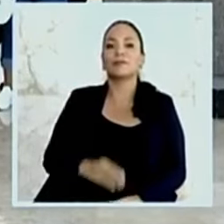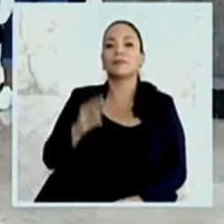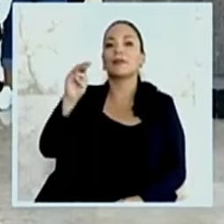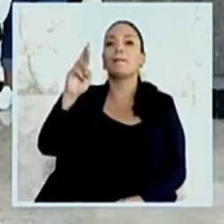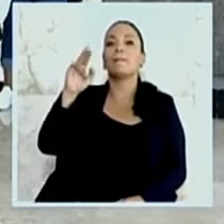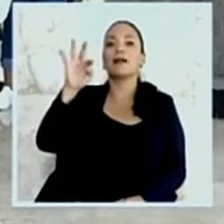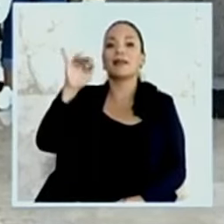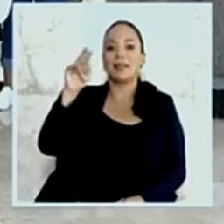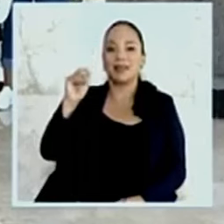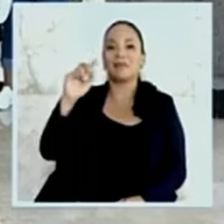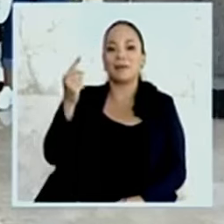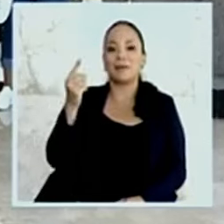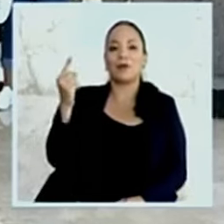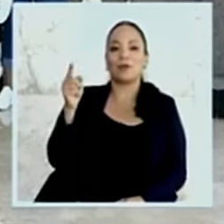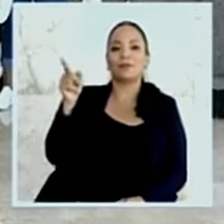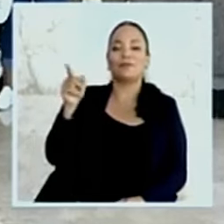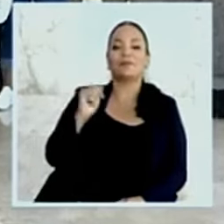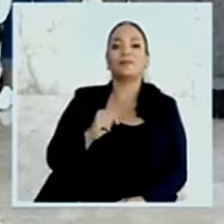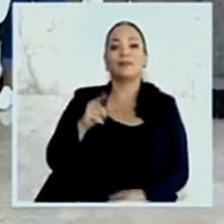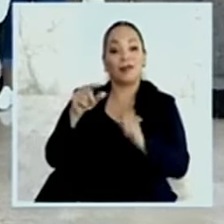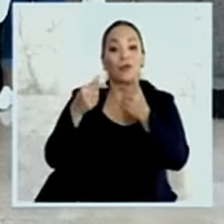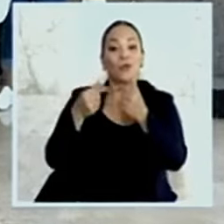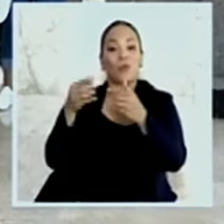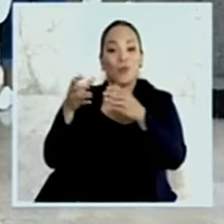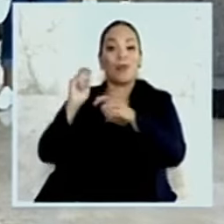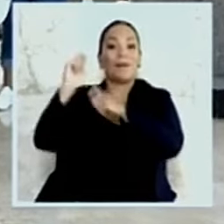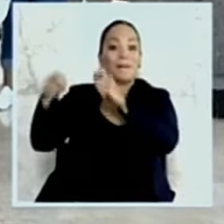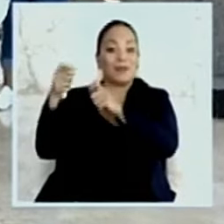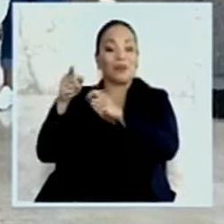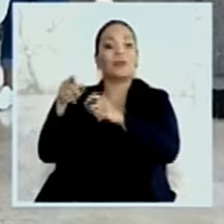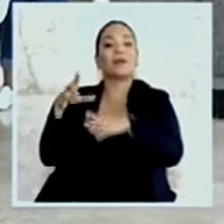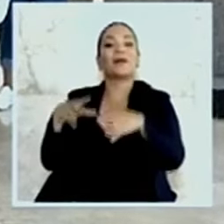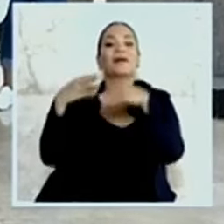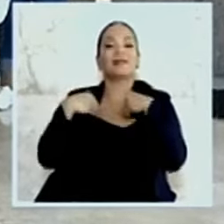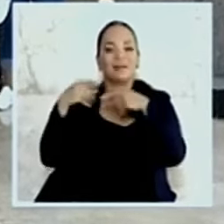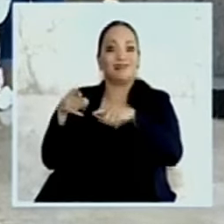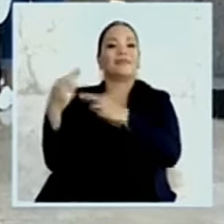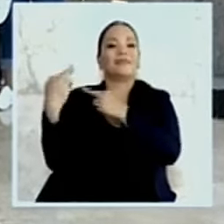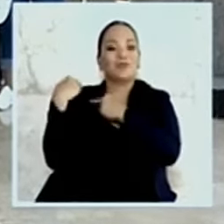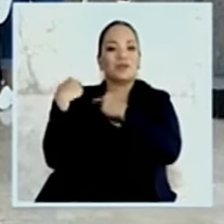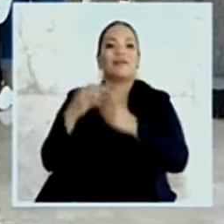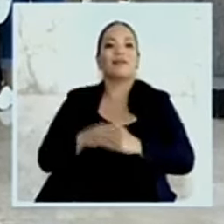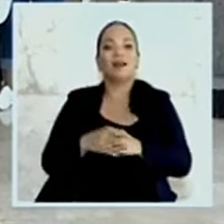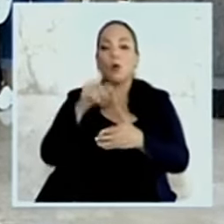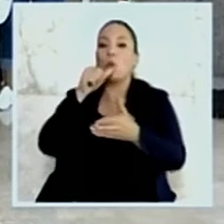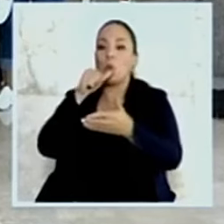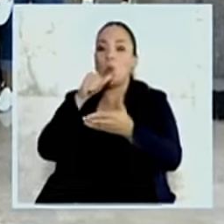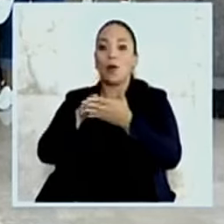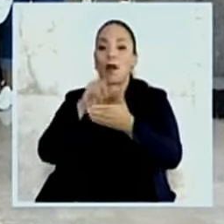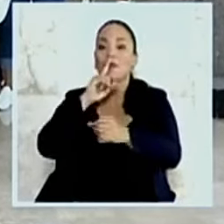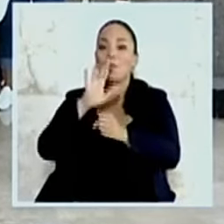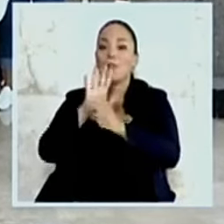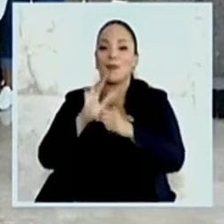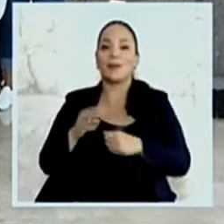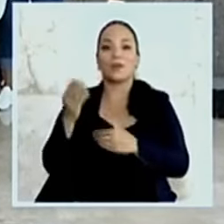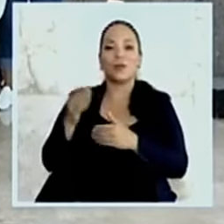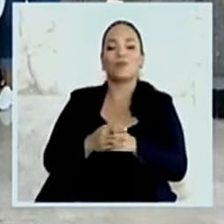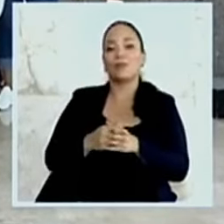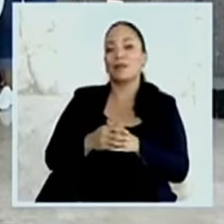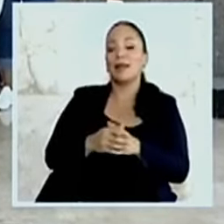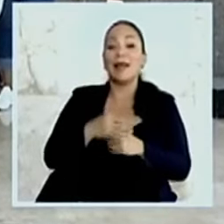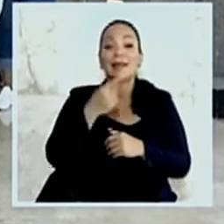Rodrigo que comience a entregar estos permisos. ¿Le parece, don Rodrigo? Sí, señor, dele. Ya me ha dado Martín, porque es primero que tiene